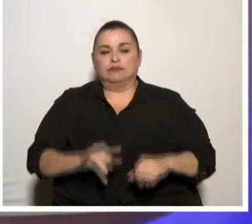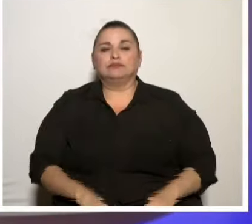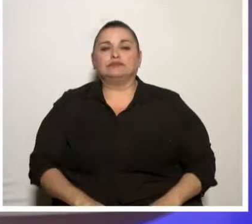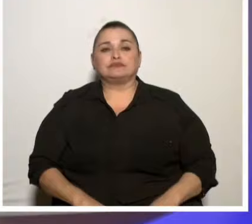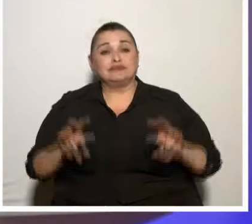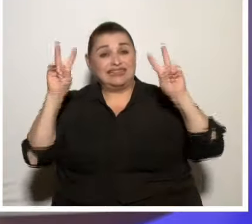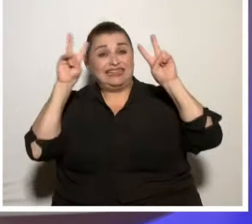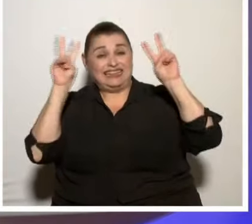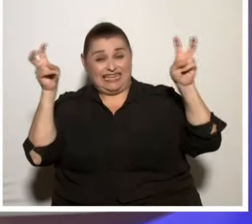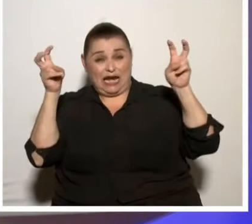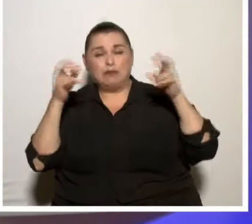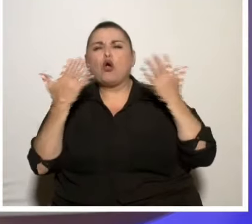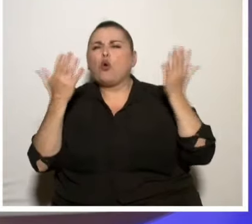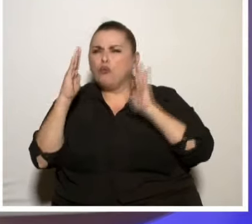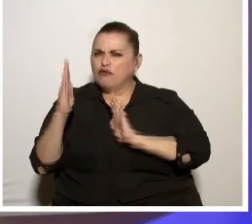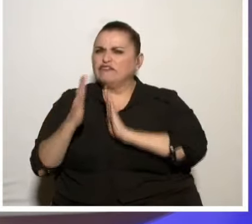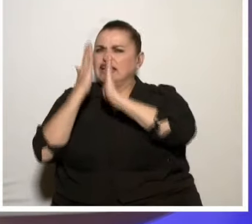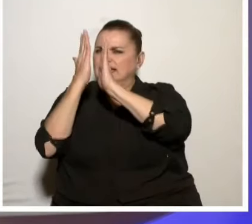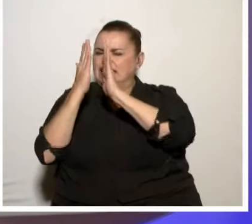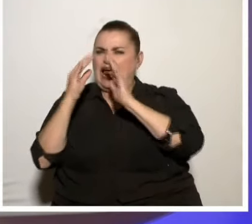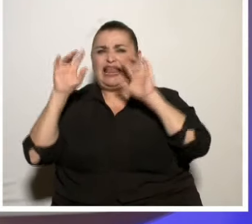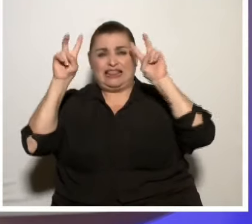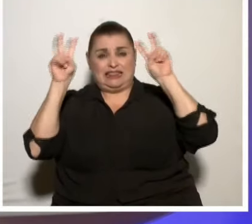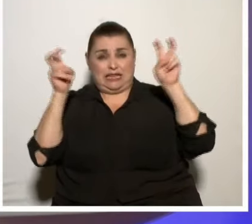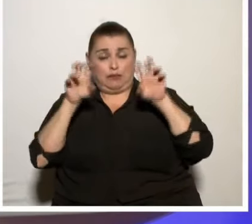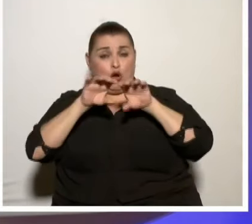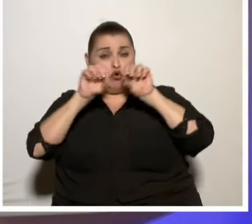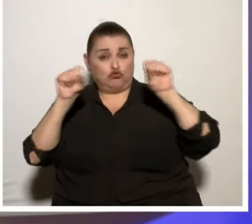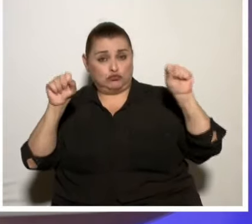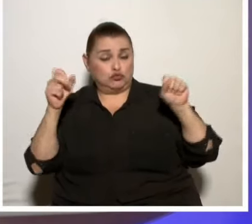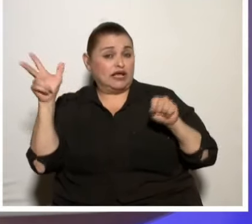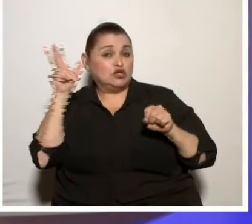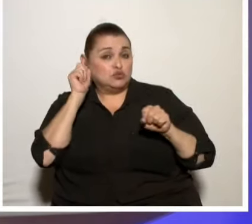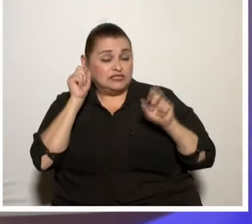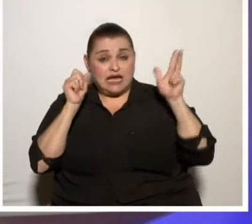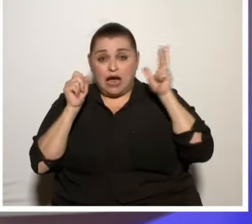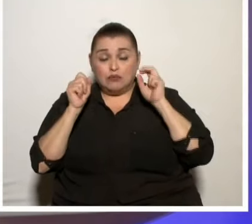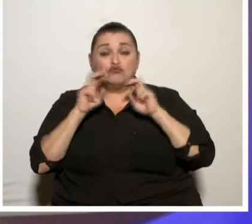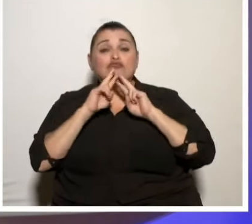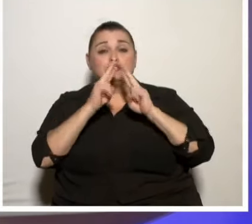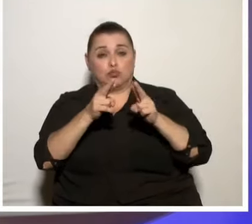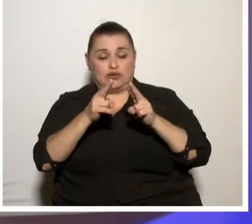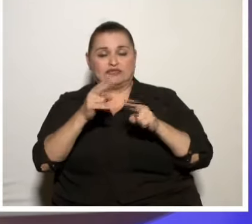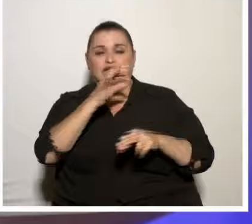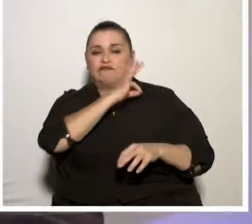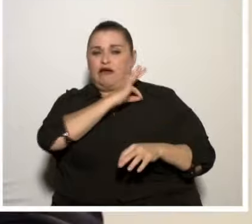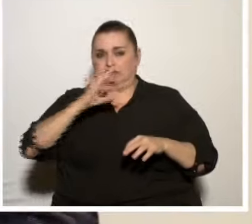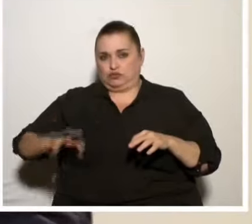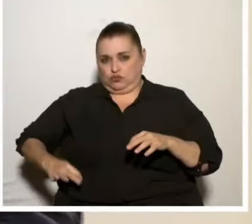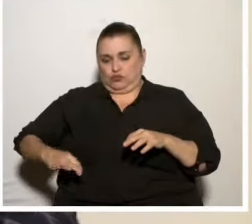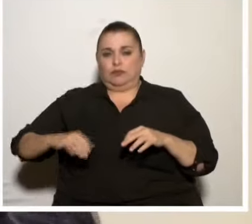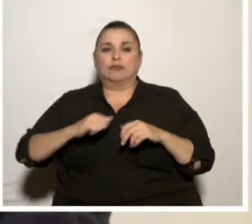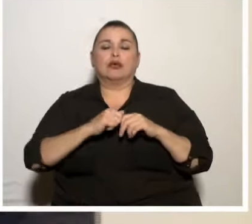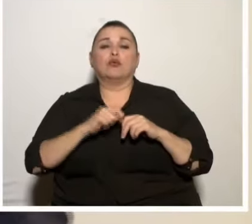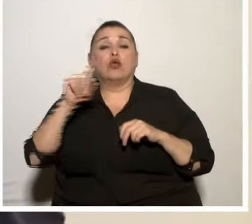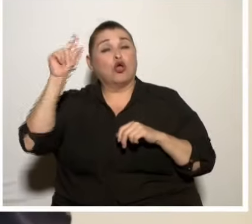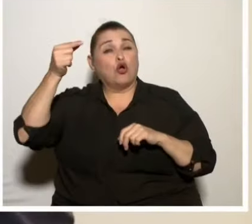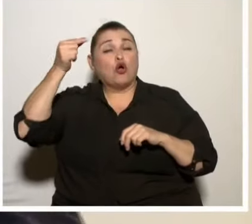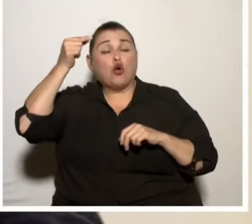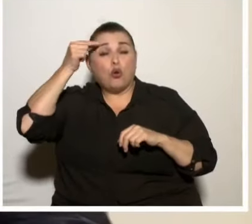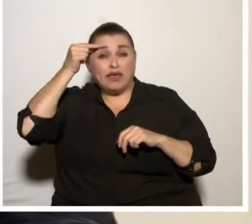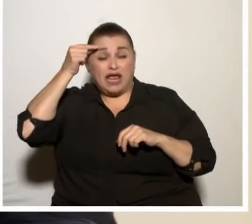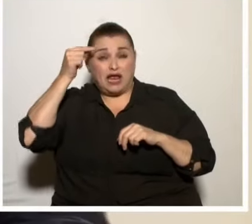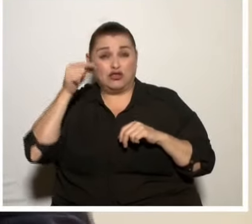Sobre el tema de cómo enfrentar el tema de la corrupción, escuchamos ahora la respuesta del candidato Fabricio Alvarado. Como gobierno, Nueva